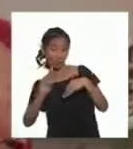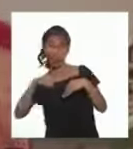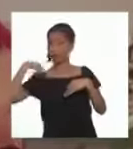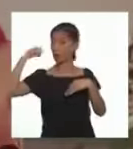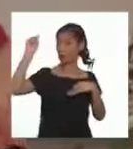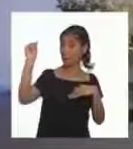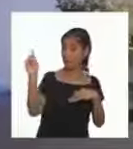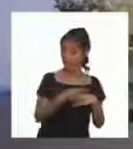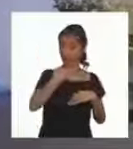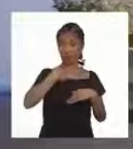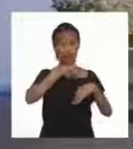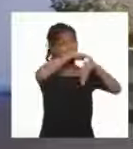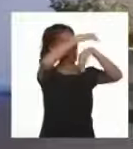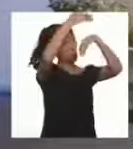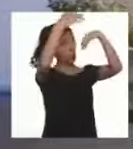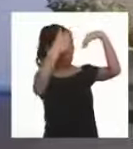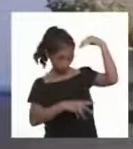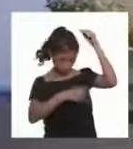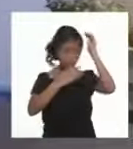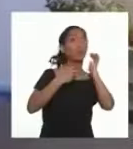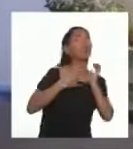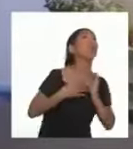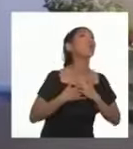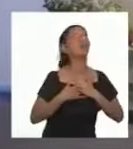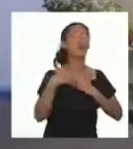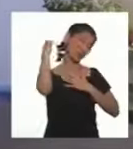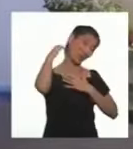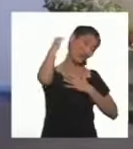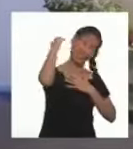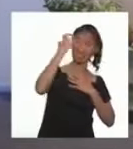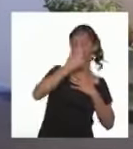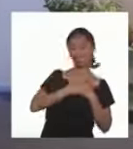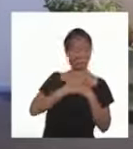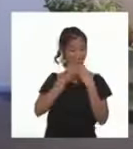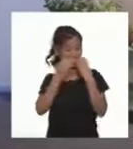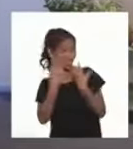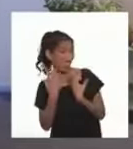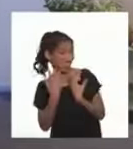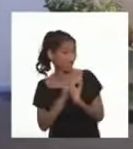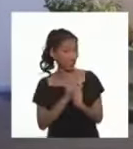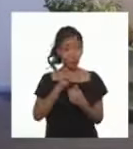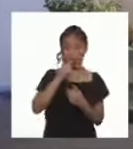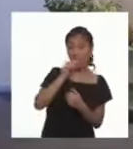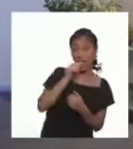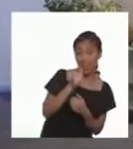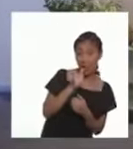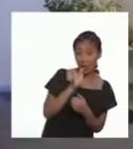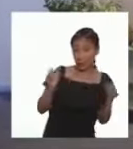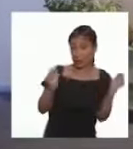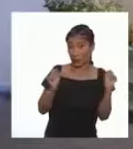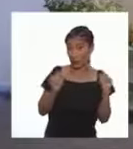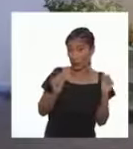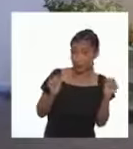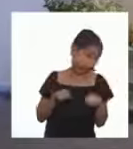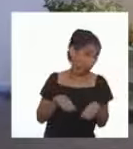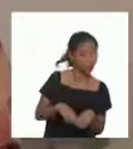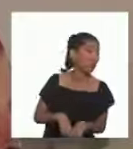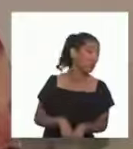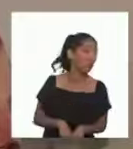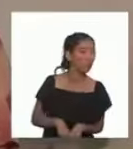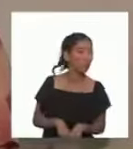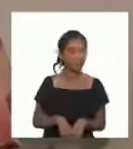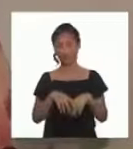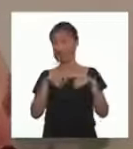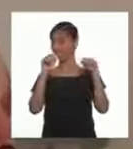catarata. ¡Wow! ¡Qué divertido! Seguro que el agua estaba fría.